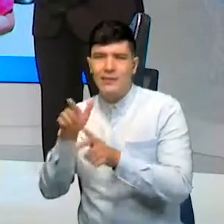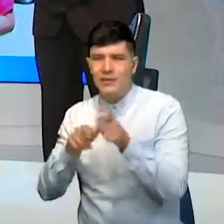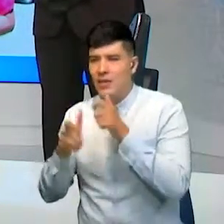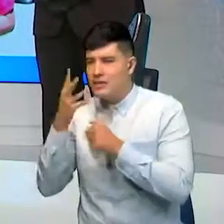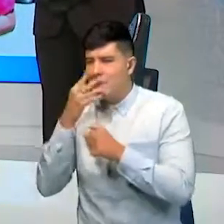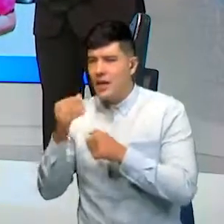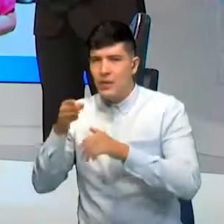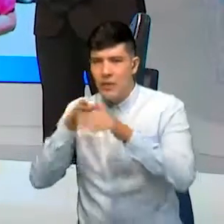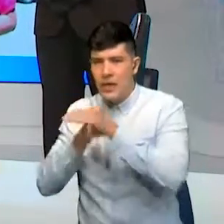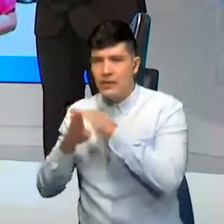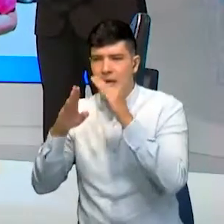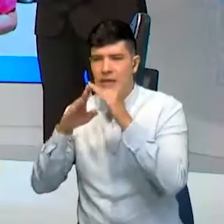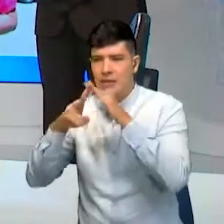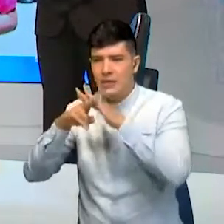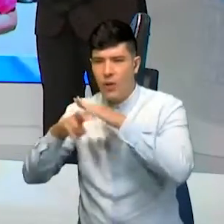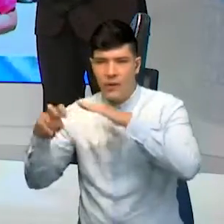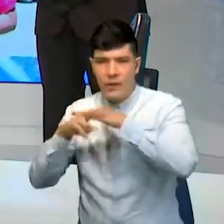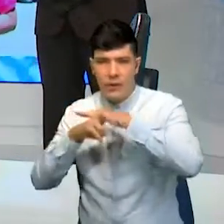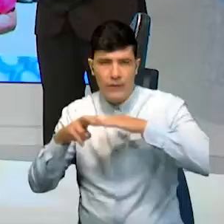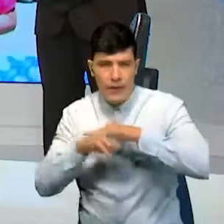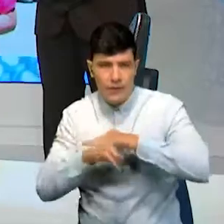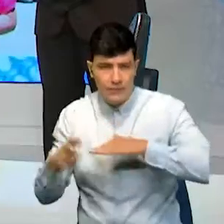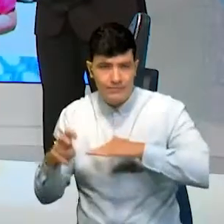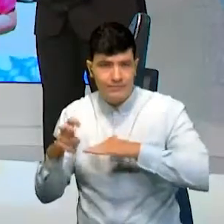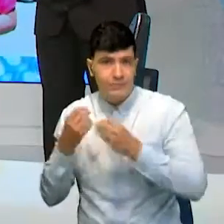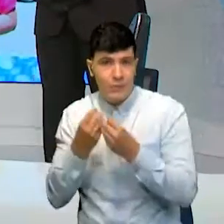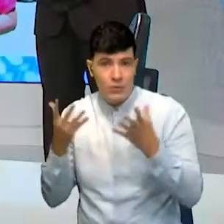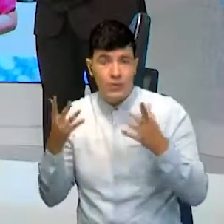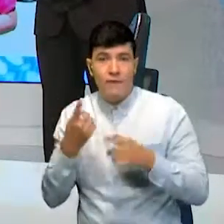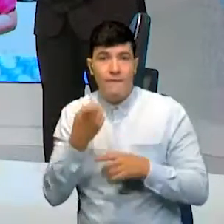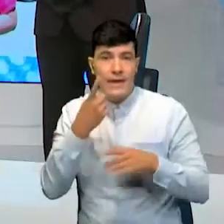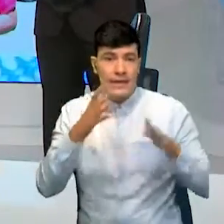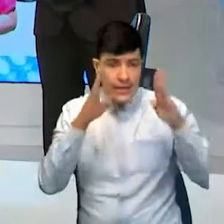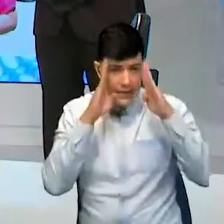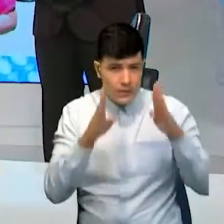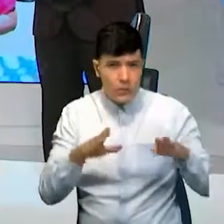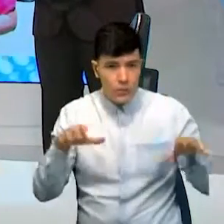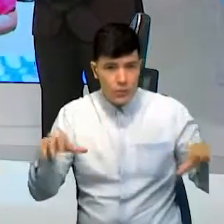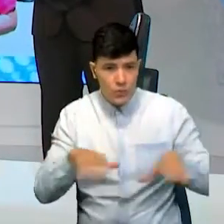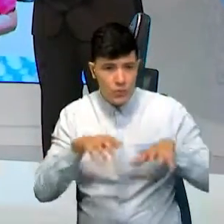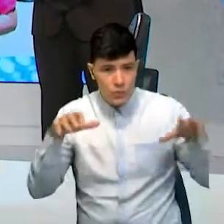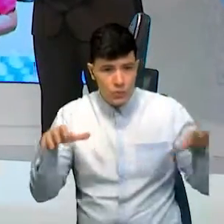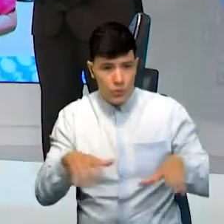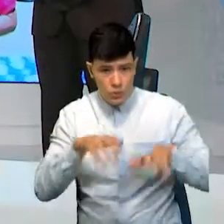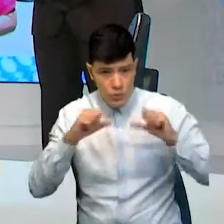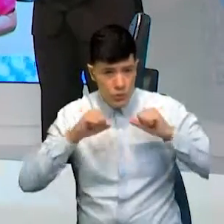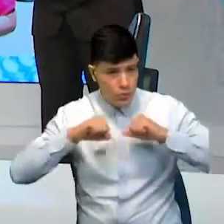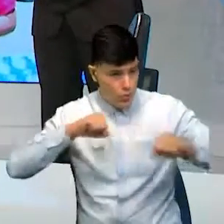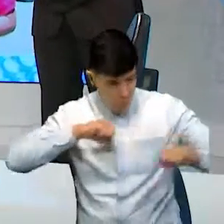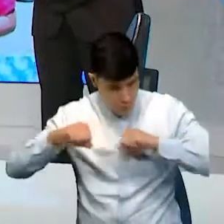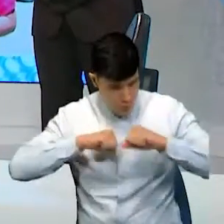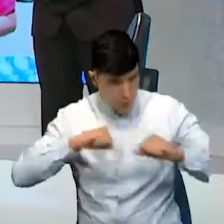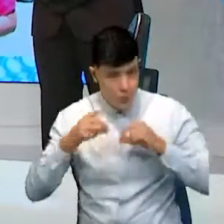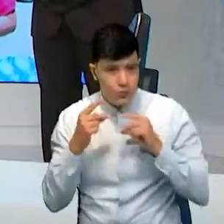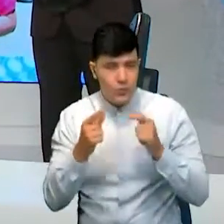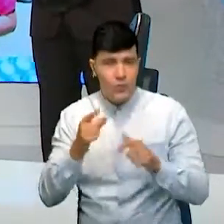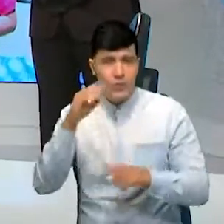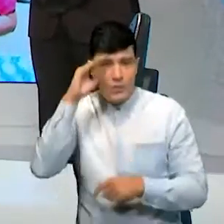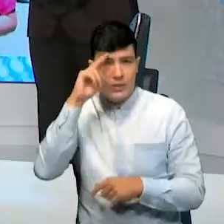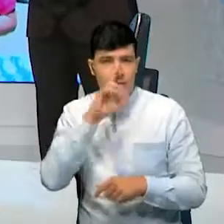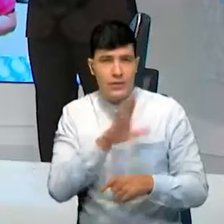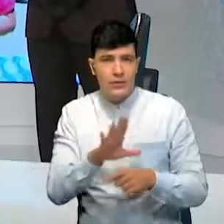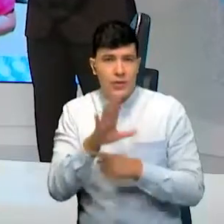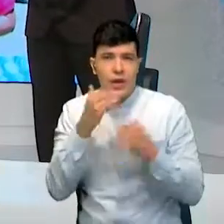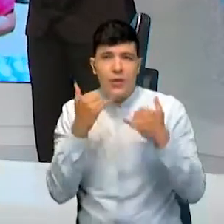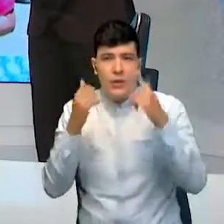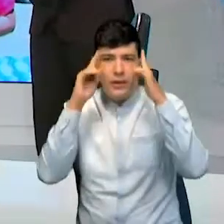hurtar las pertenencias de sus habitantes la falta de reacción por parte de las autoridades nos ha mantenido en preocupación y ya no saben a dónde más